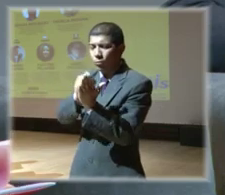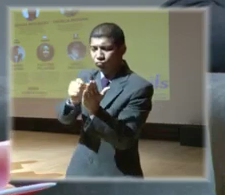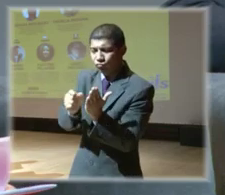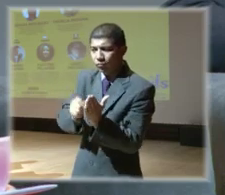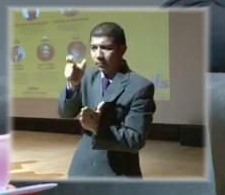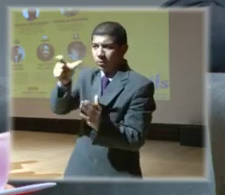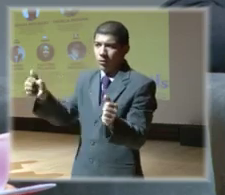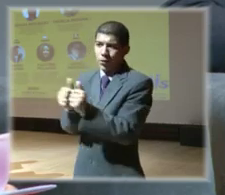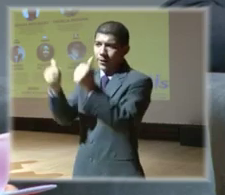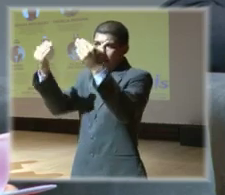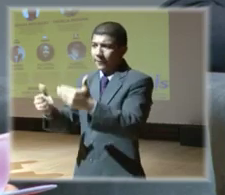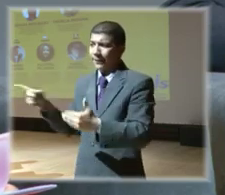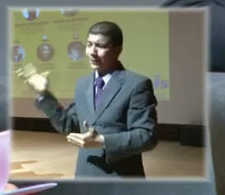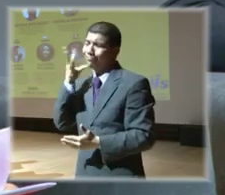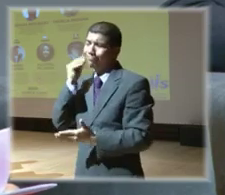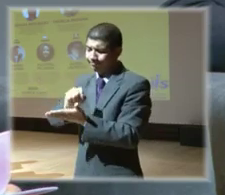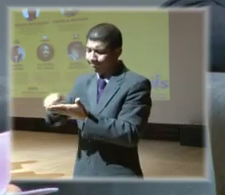con discapacidad.